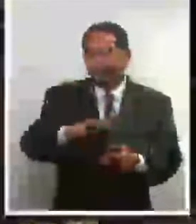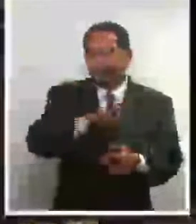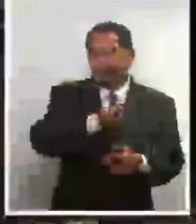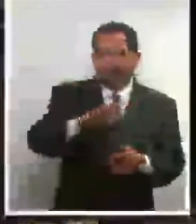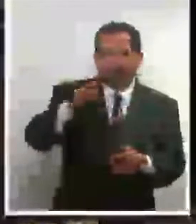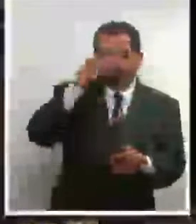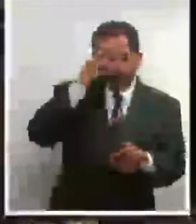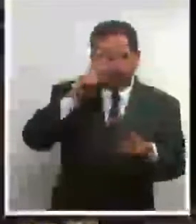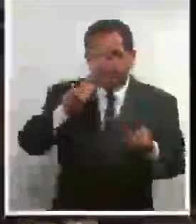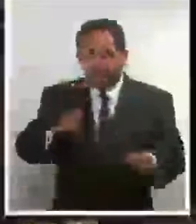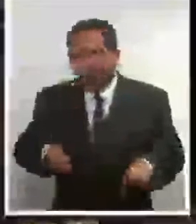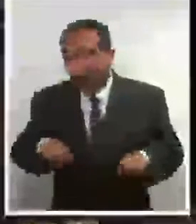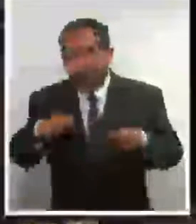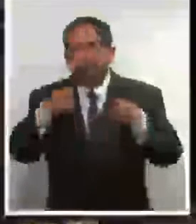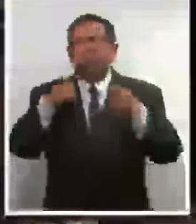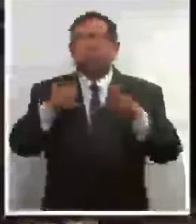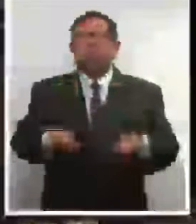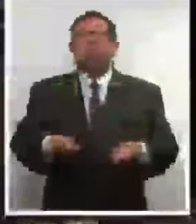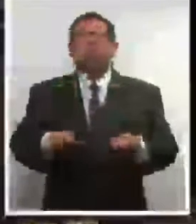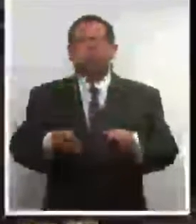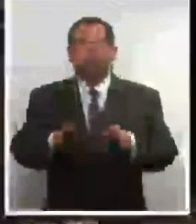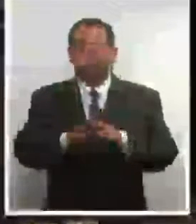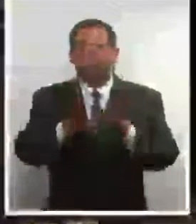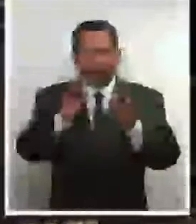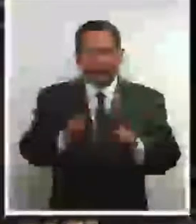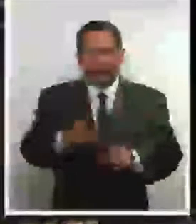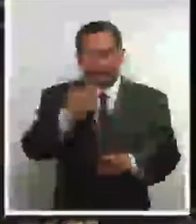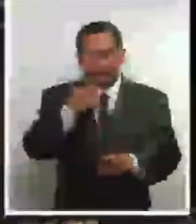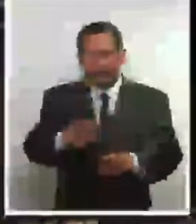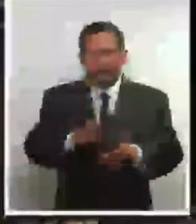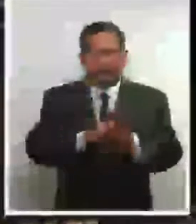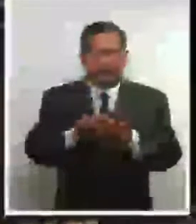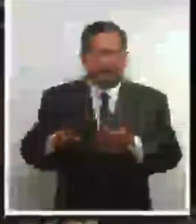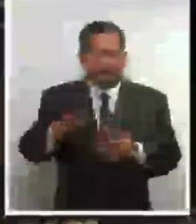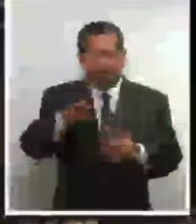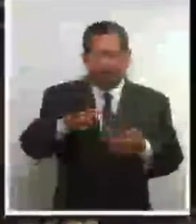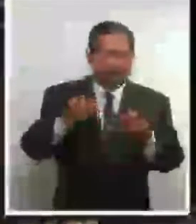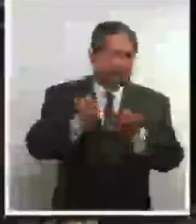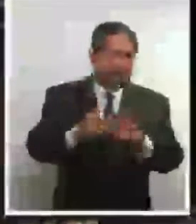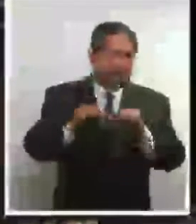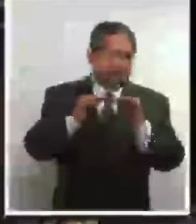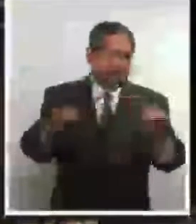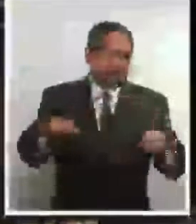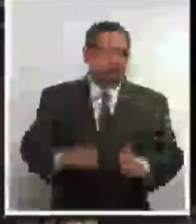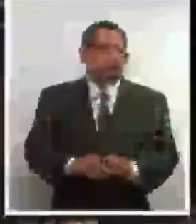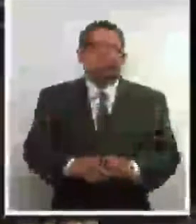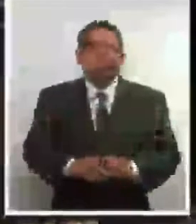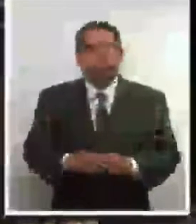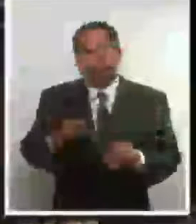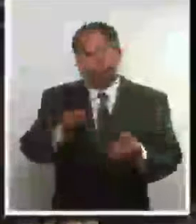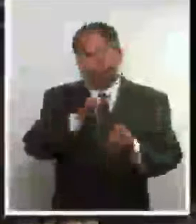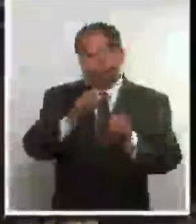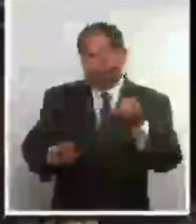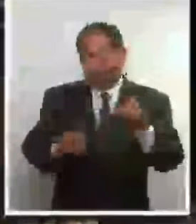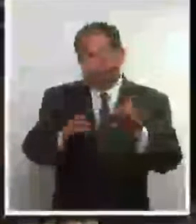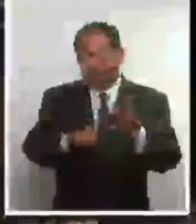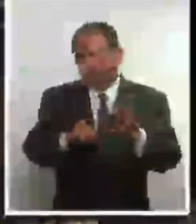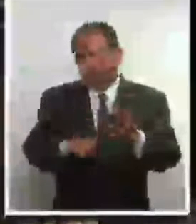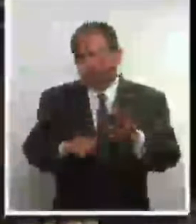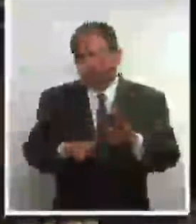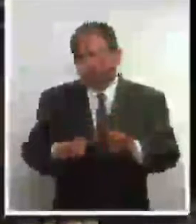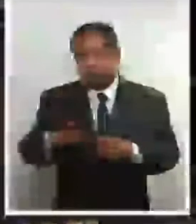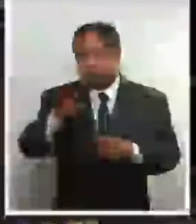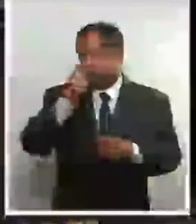Reconozcamos y garanticemos debidamente los derechos a la igualdad. Y finalmente, aunque